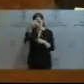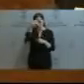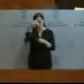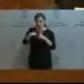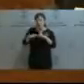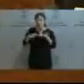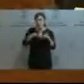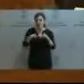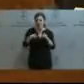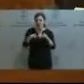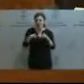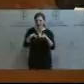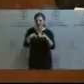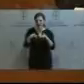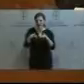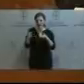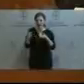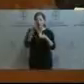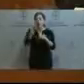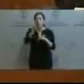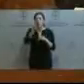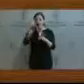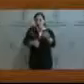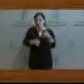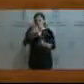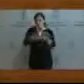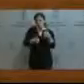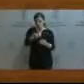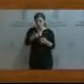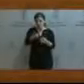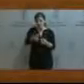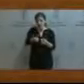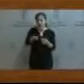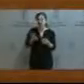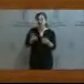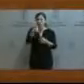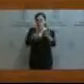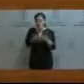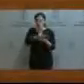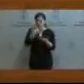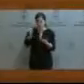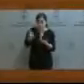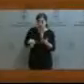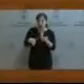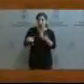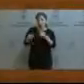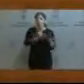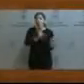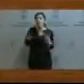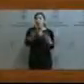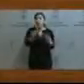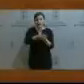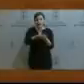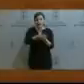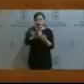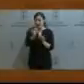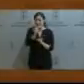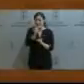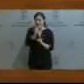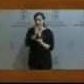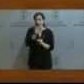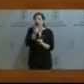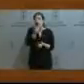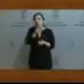OPE propiamente dicha. De la OPE ya hemos hablado y lo que queda por hablar. De la movilidad no habíamos más que mencionado